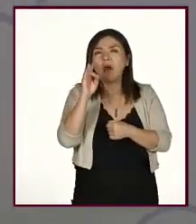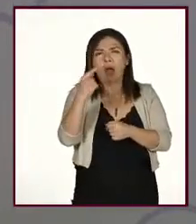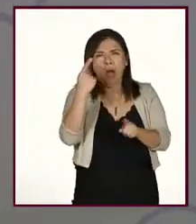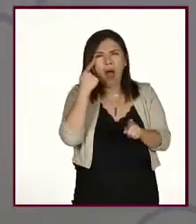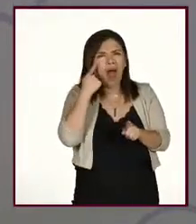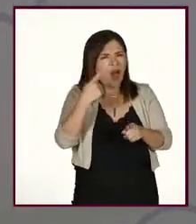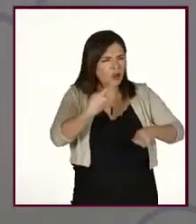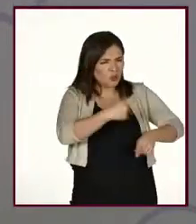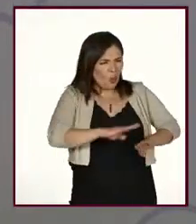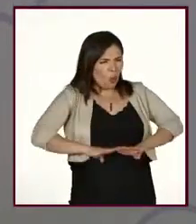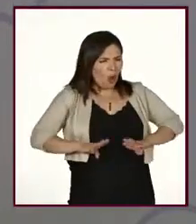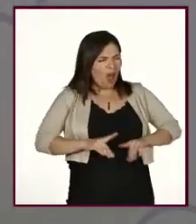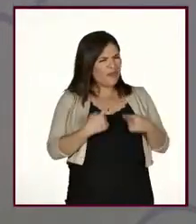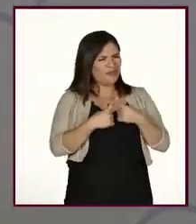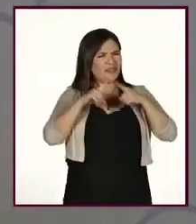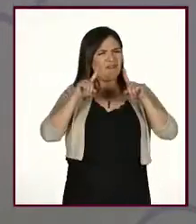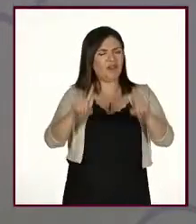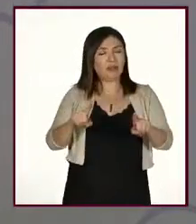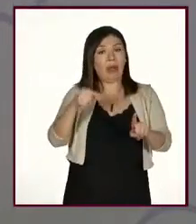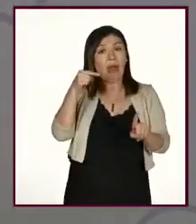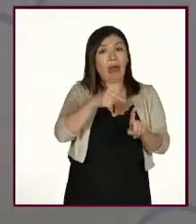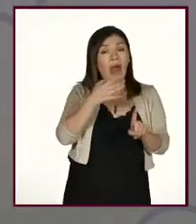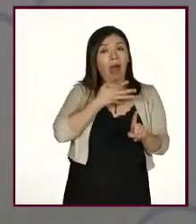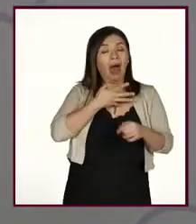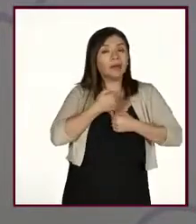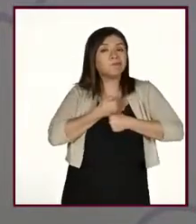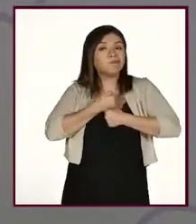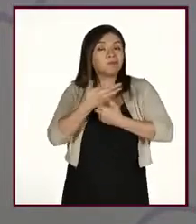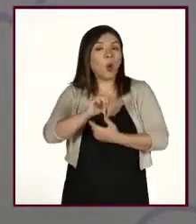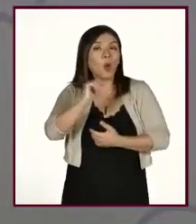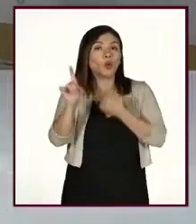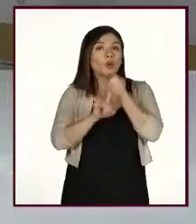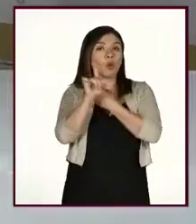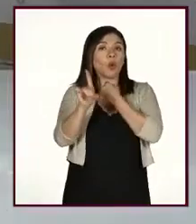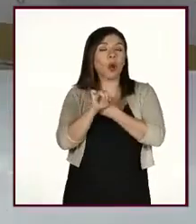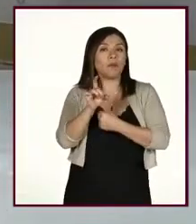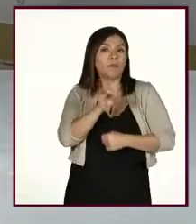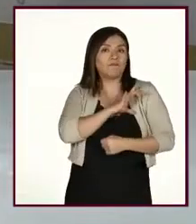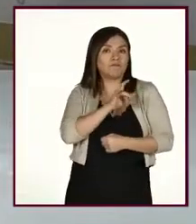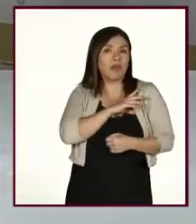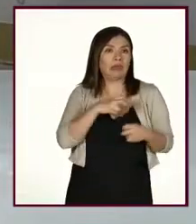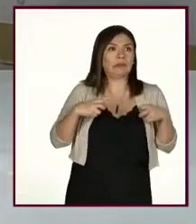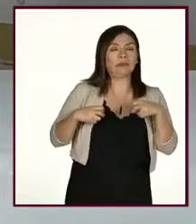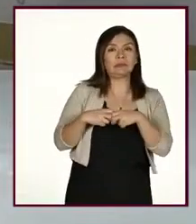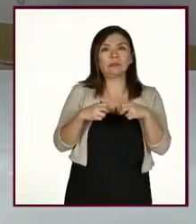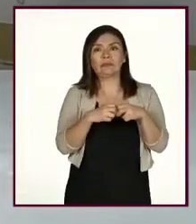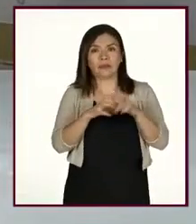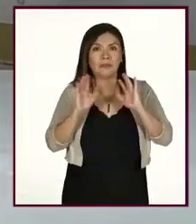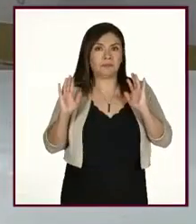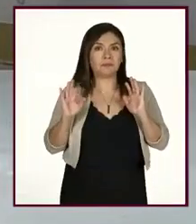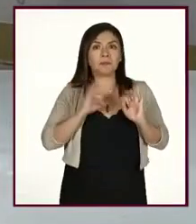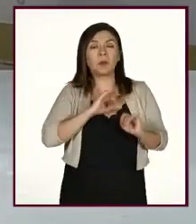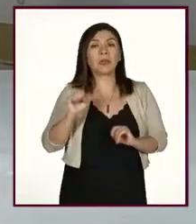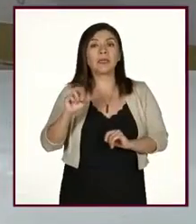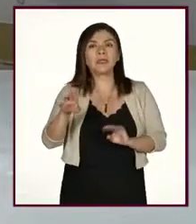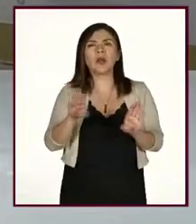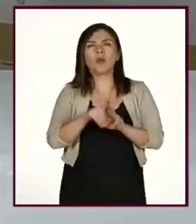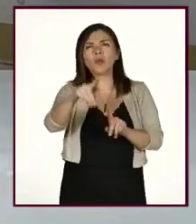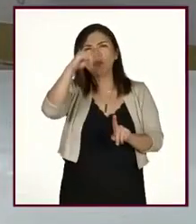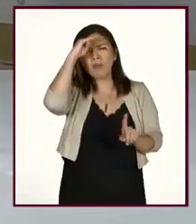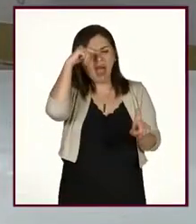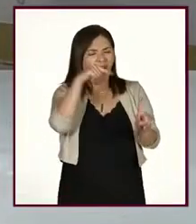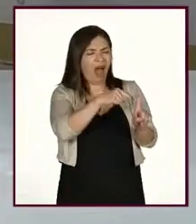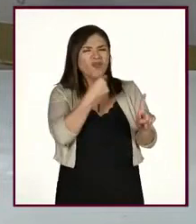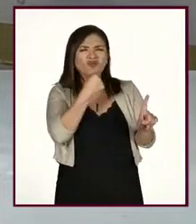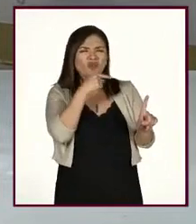típico, puede ser también una manifestación de un trastorno de ansiedad generalizada. Entonces, puede caer que se encasille como, no,